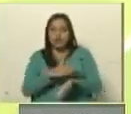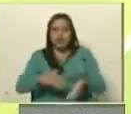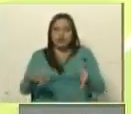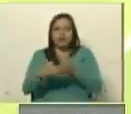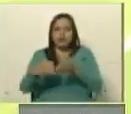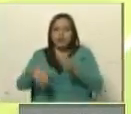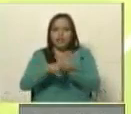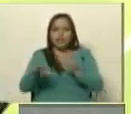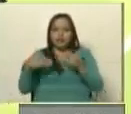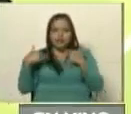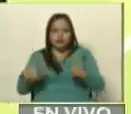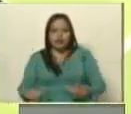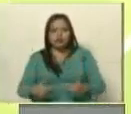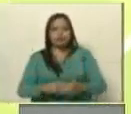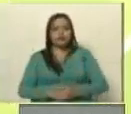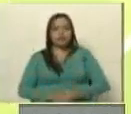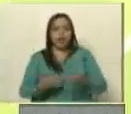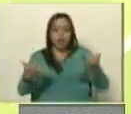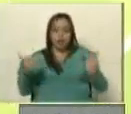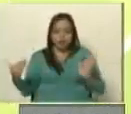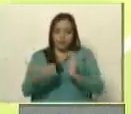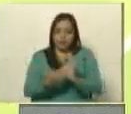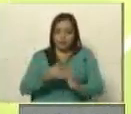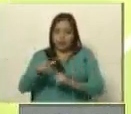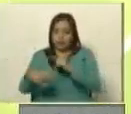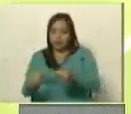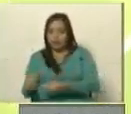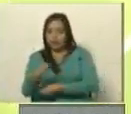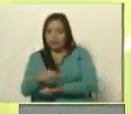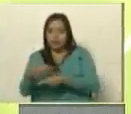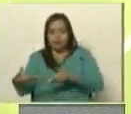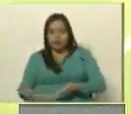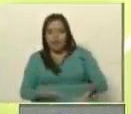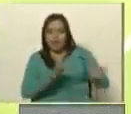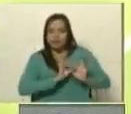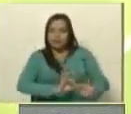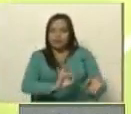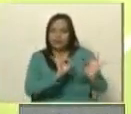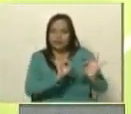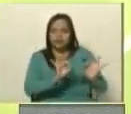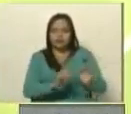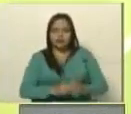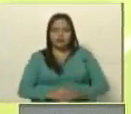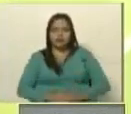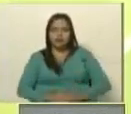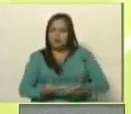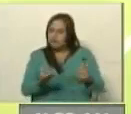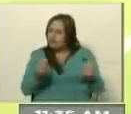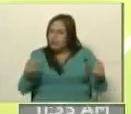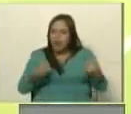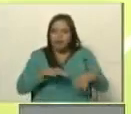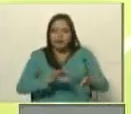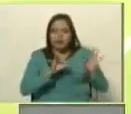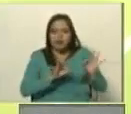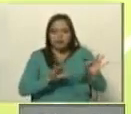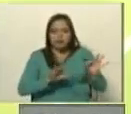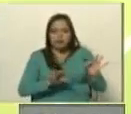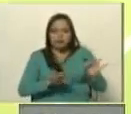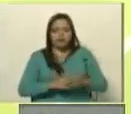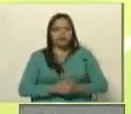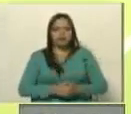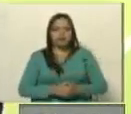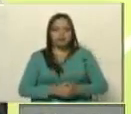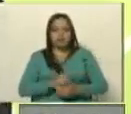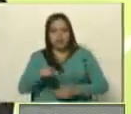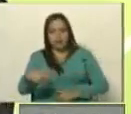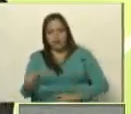Nos vamos a la pausa. En la próxima parte vamos a tener un invitado súper especial. Súper, súper especial. No se pierdan esta entrevista. Ya